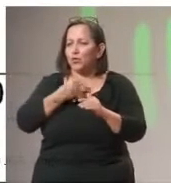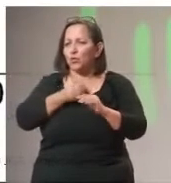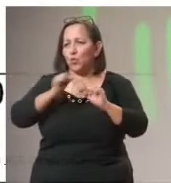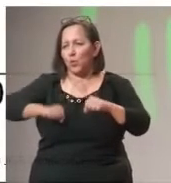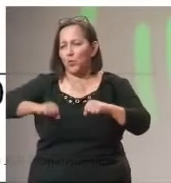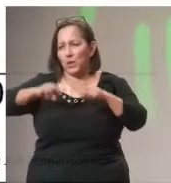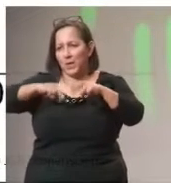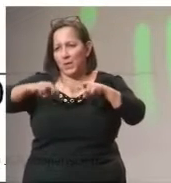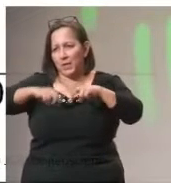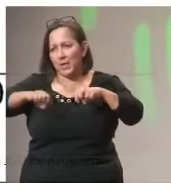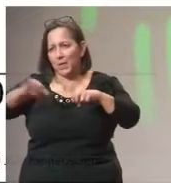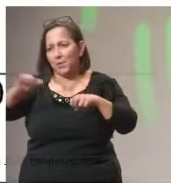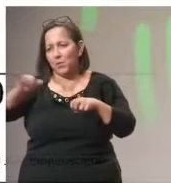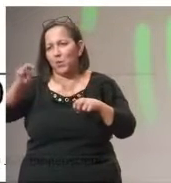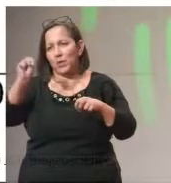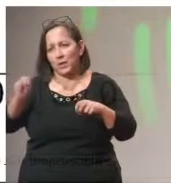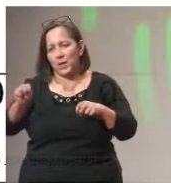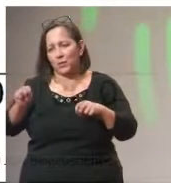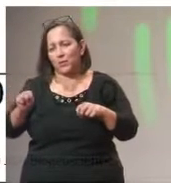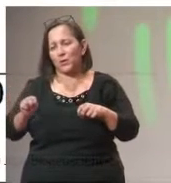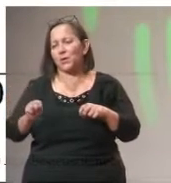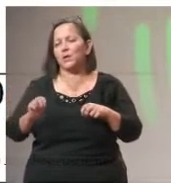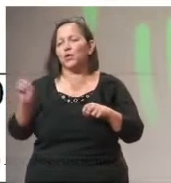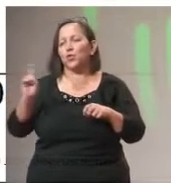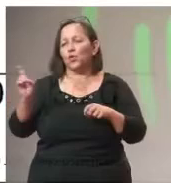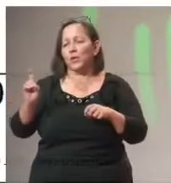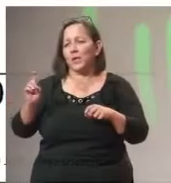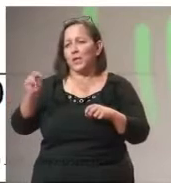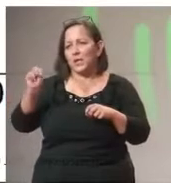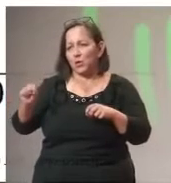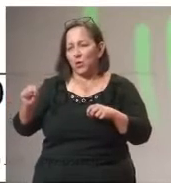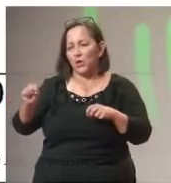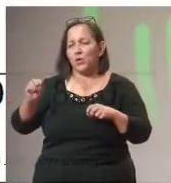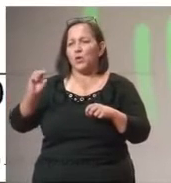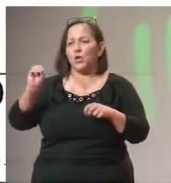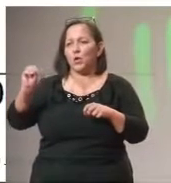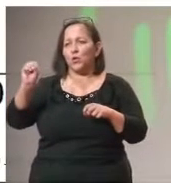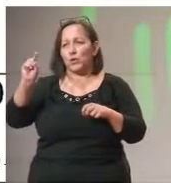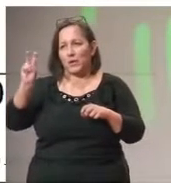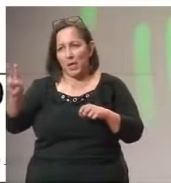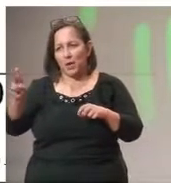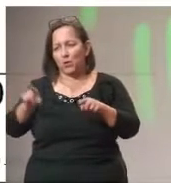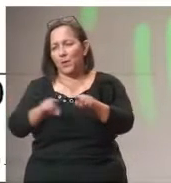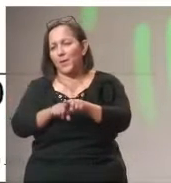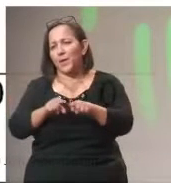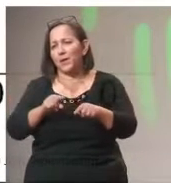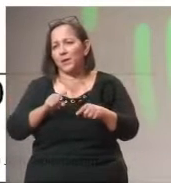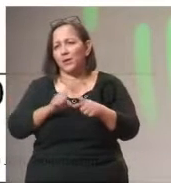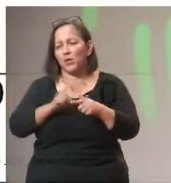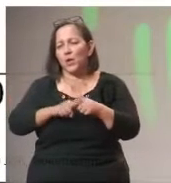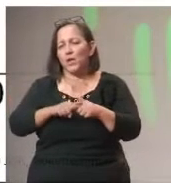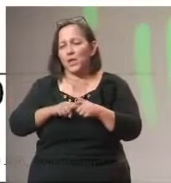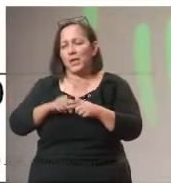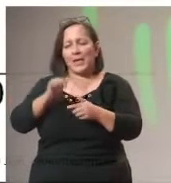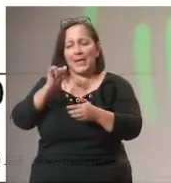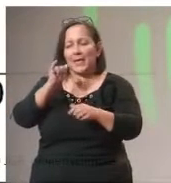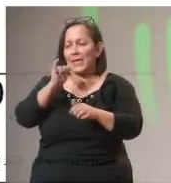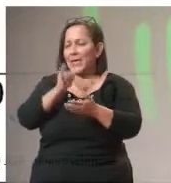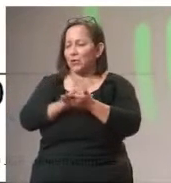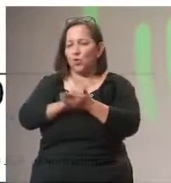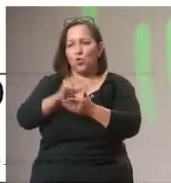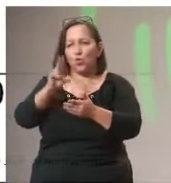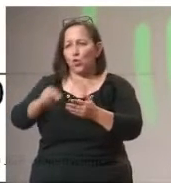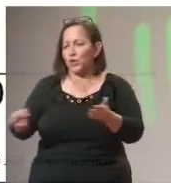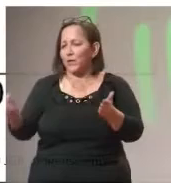en el mismo nitrato el origen del nitrógeno y el origen del oxígeno, y eso es una huella nuevamente única e